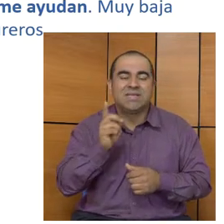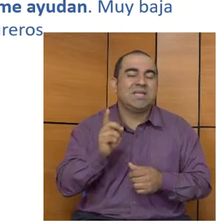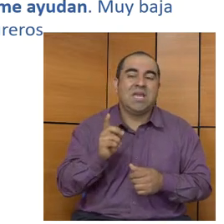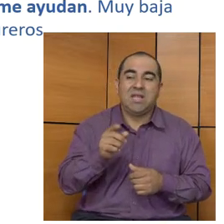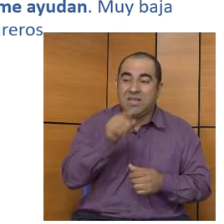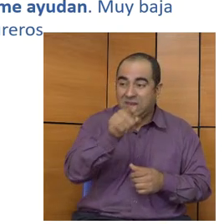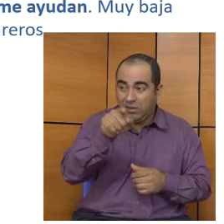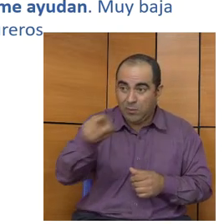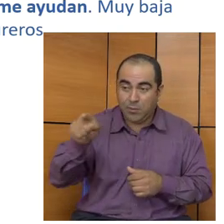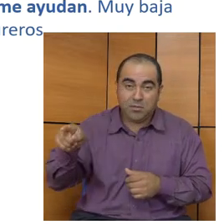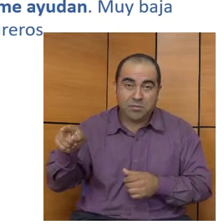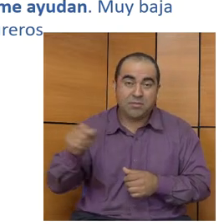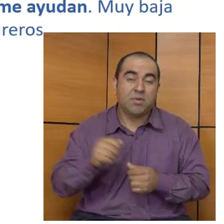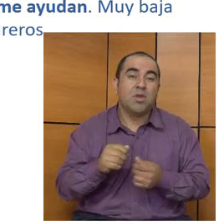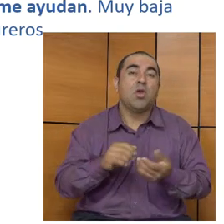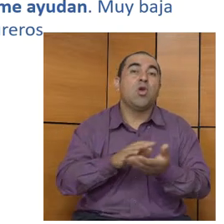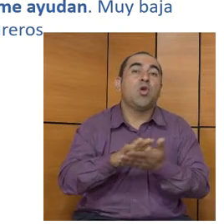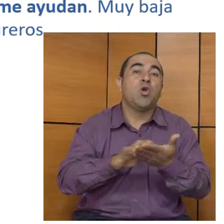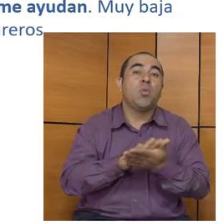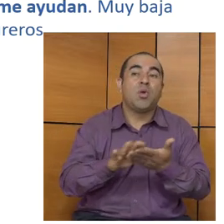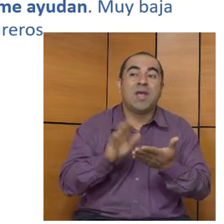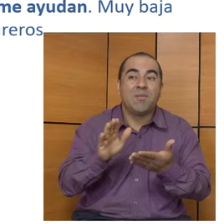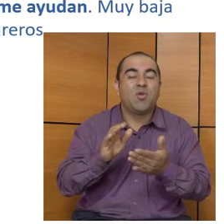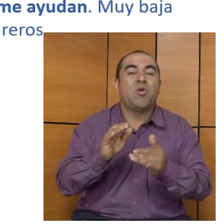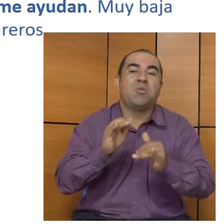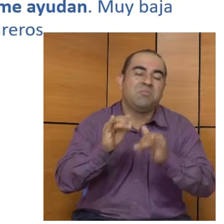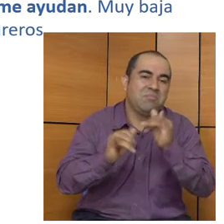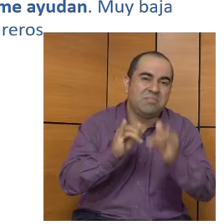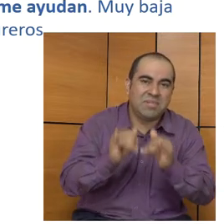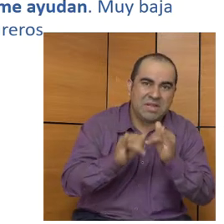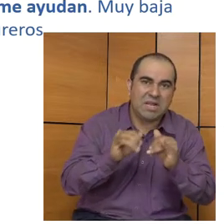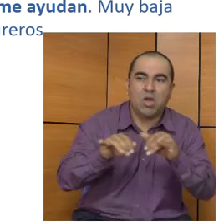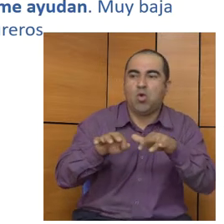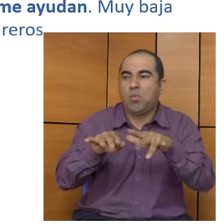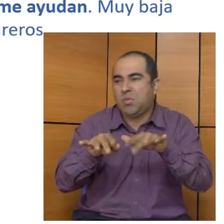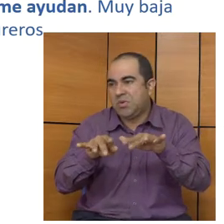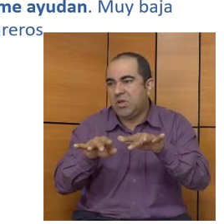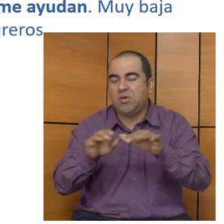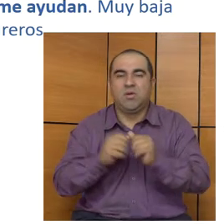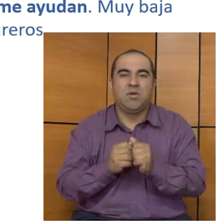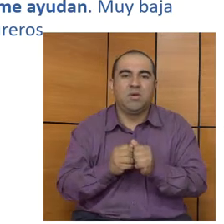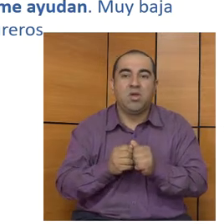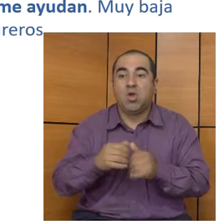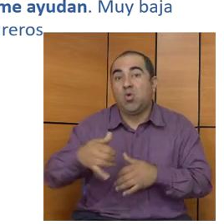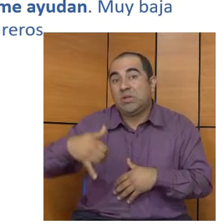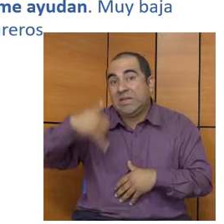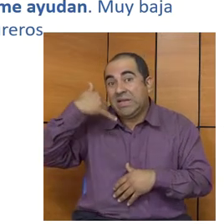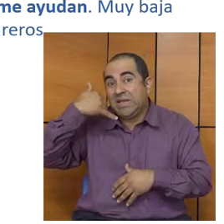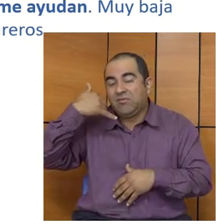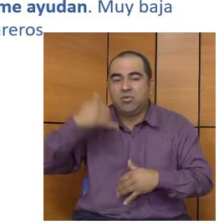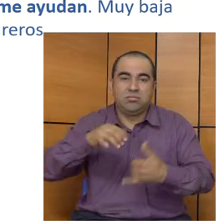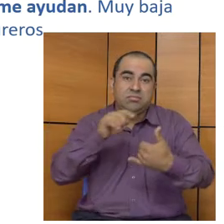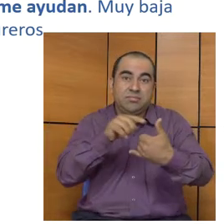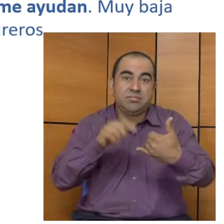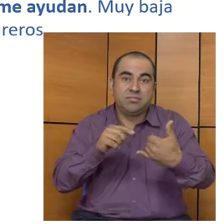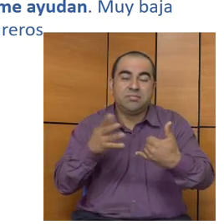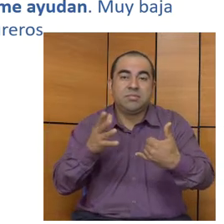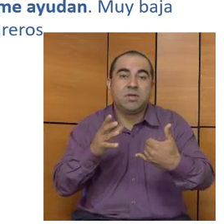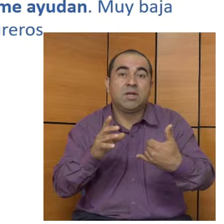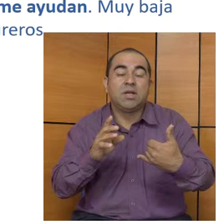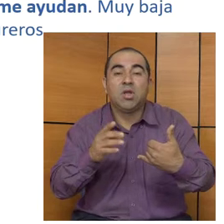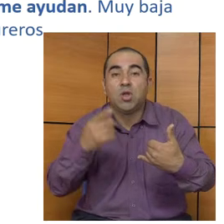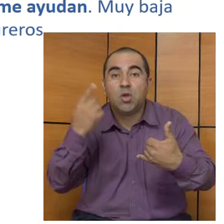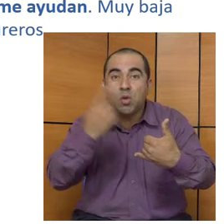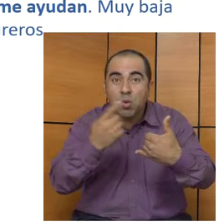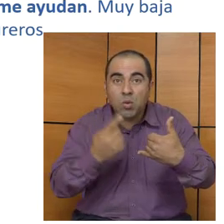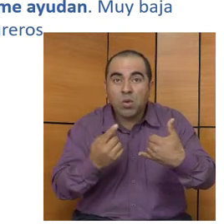suficientes. Estamos hablando de medios electrónicos, si tengo el ordenador, si tengo el teléfono móvil, si tengo la... No se trata